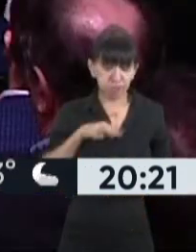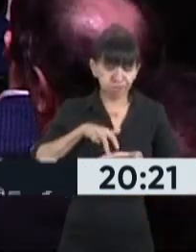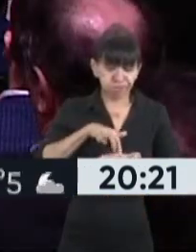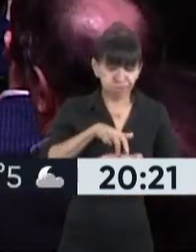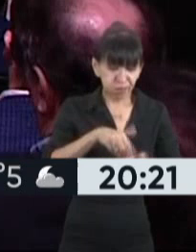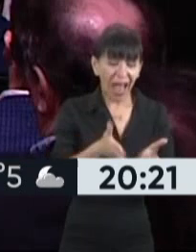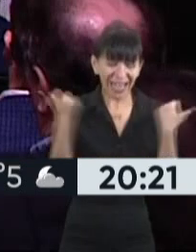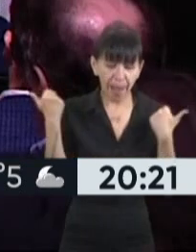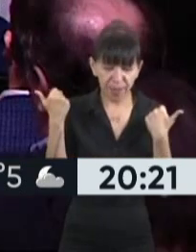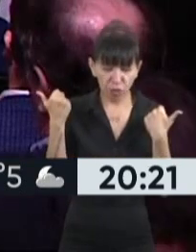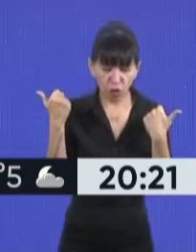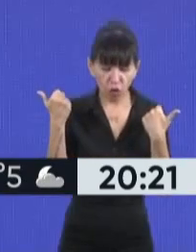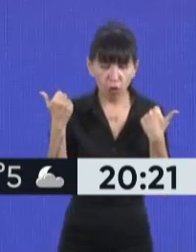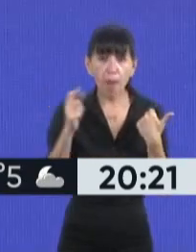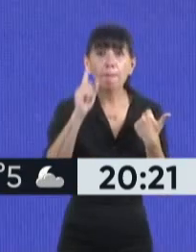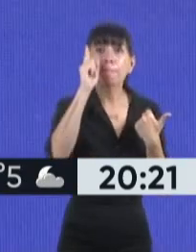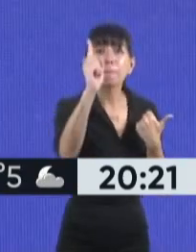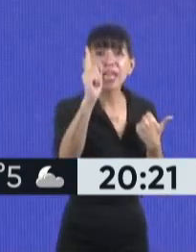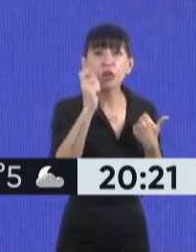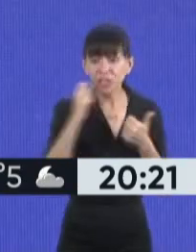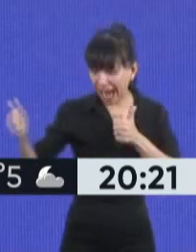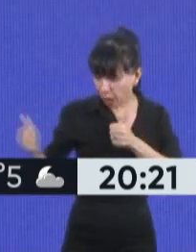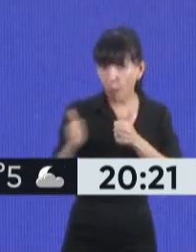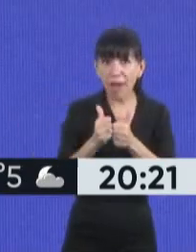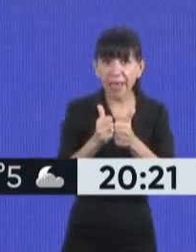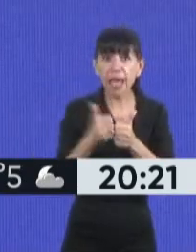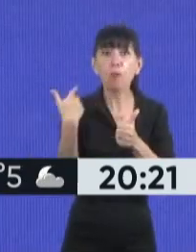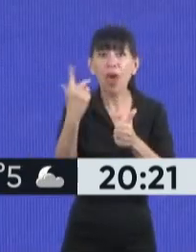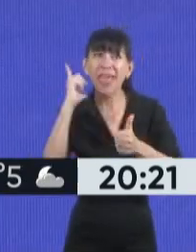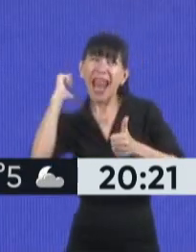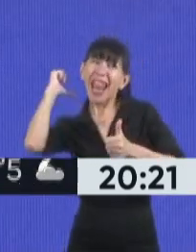uno camina acompañado, llega mucho más lejos.